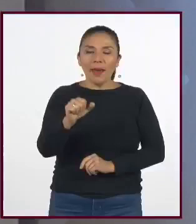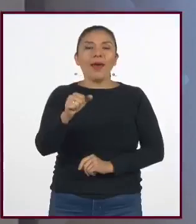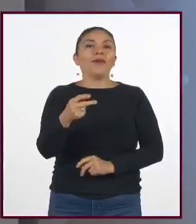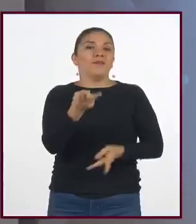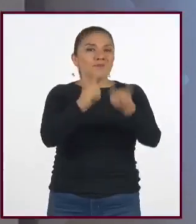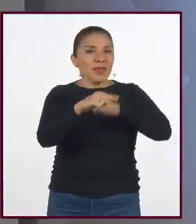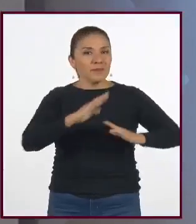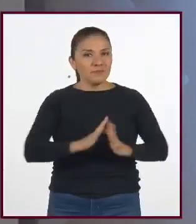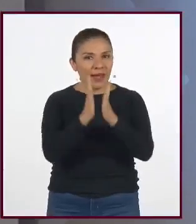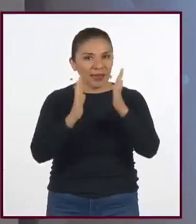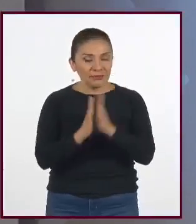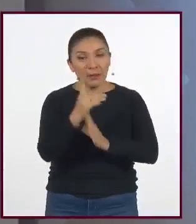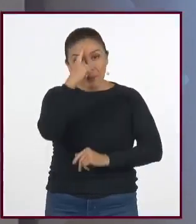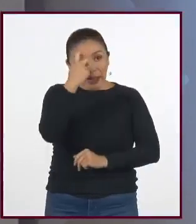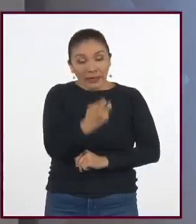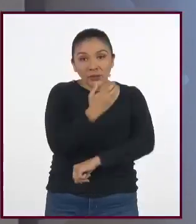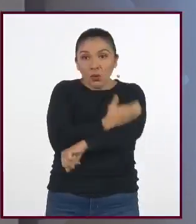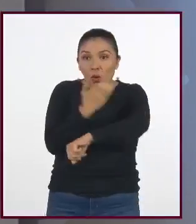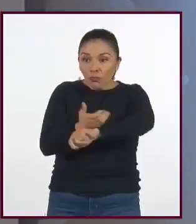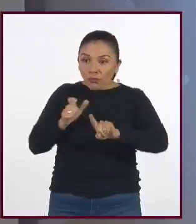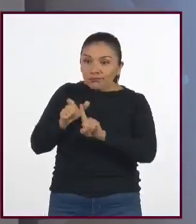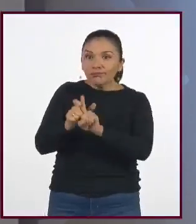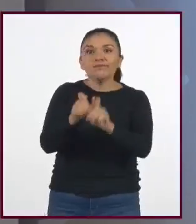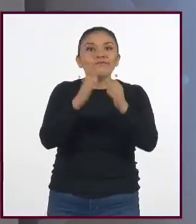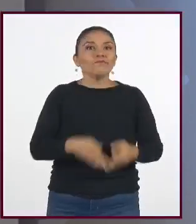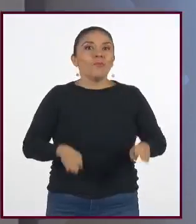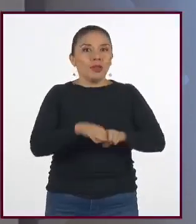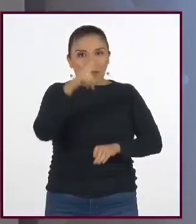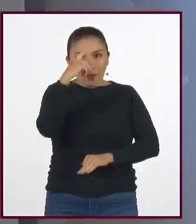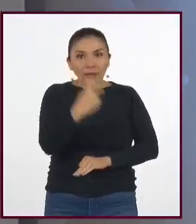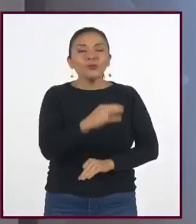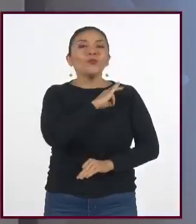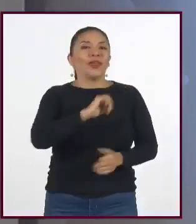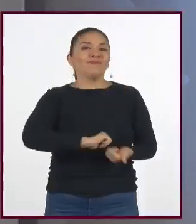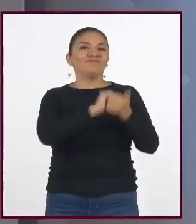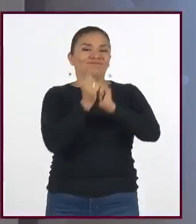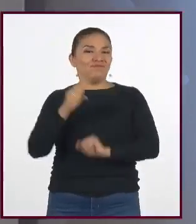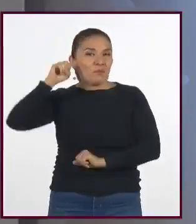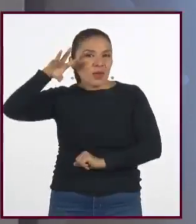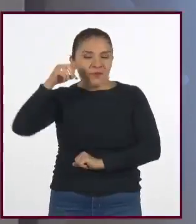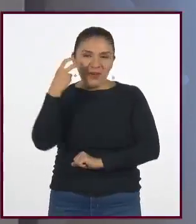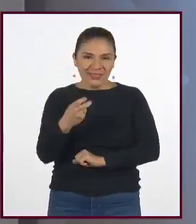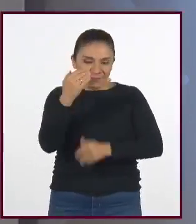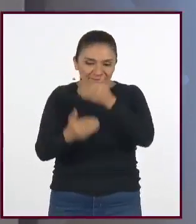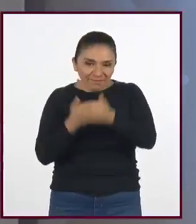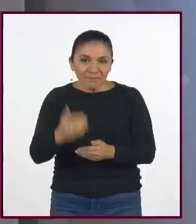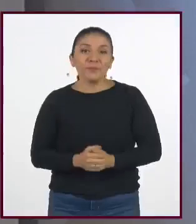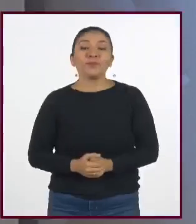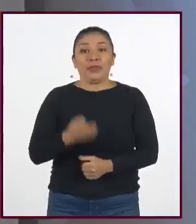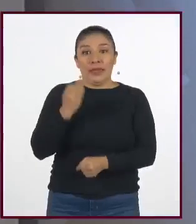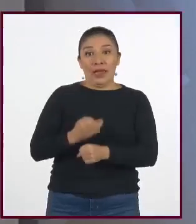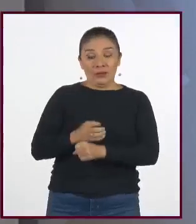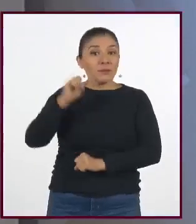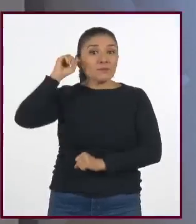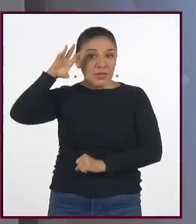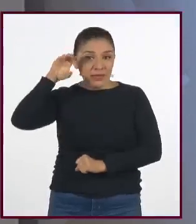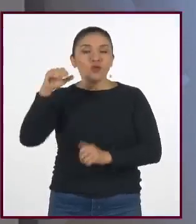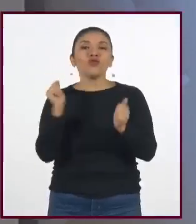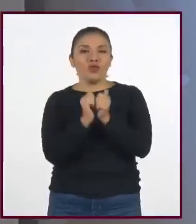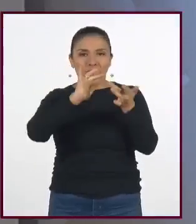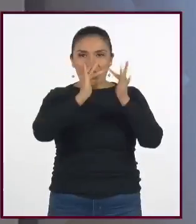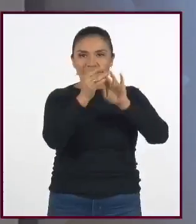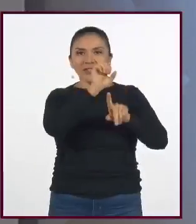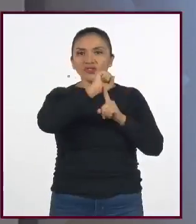CONASAMA, cuyo acompañamiento es clave para hacer posible estas emisiones. Transmitimos en vivo a través de las redes sociales de